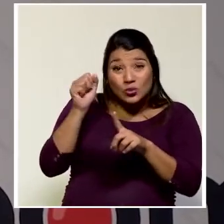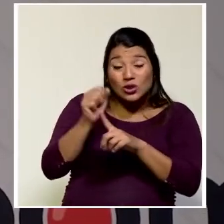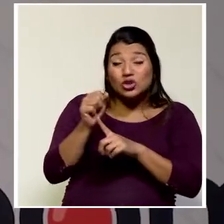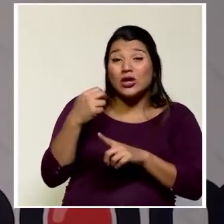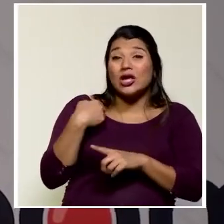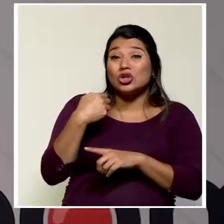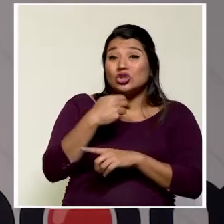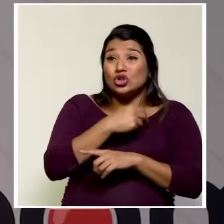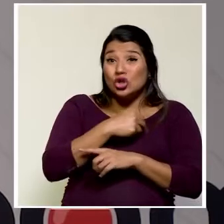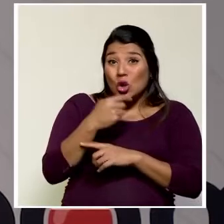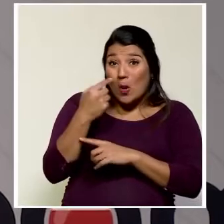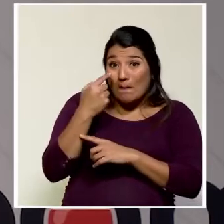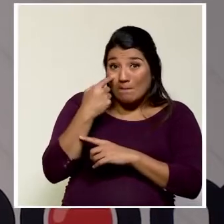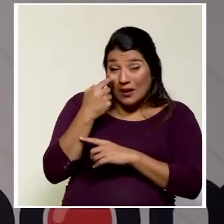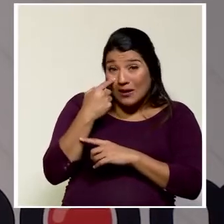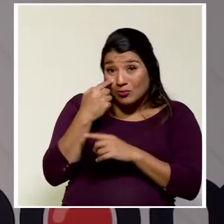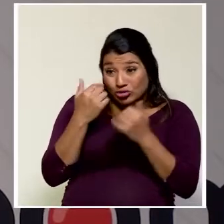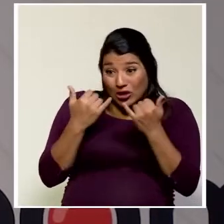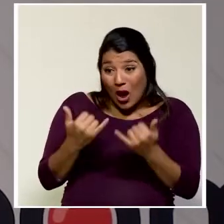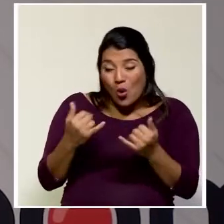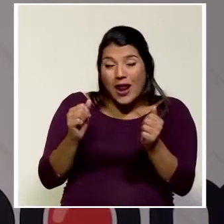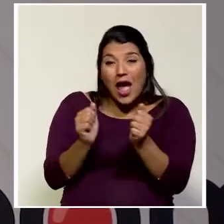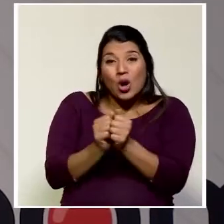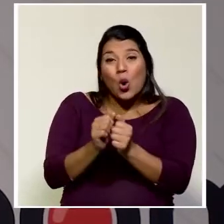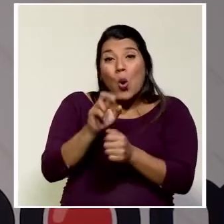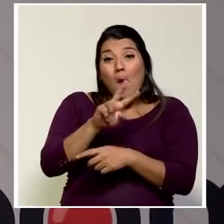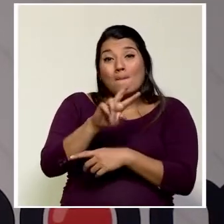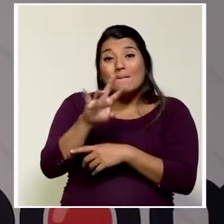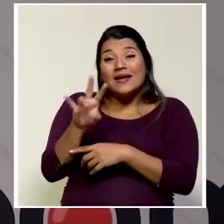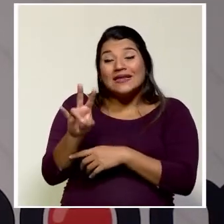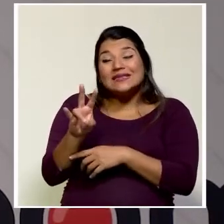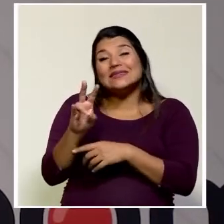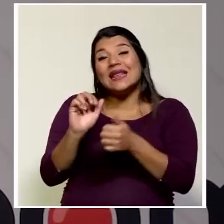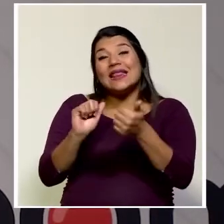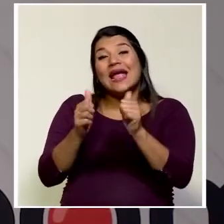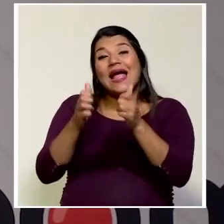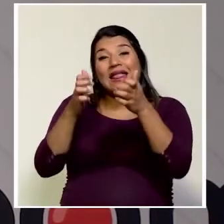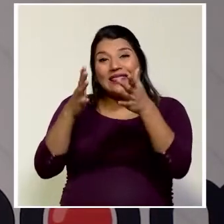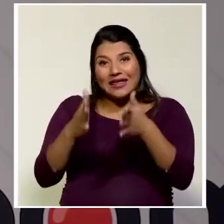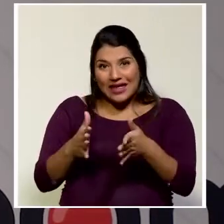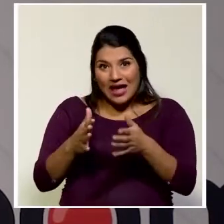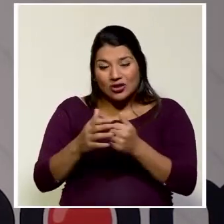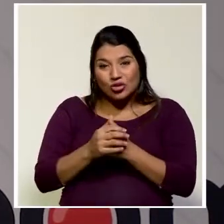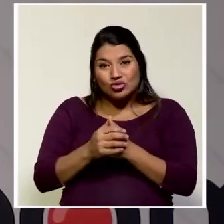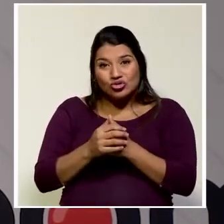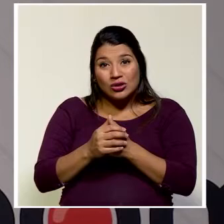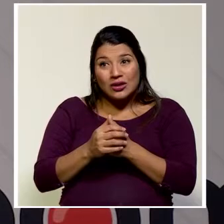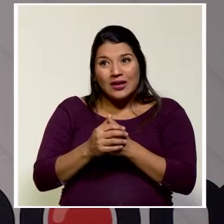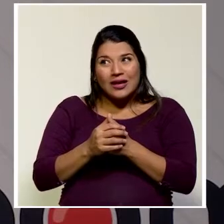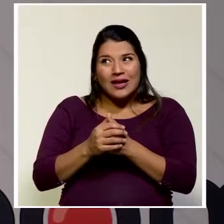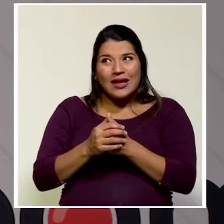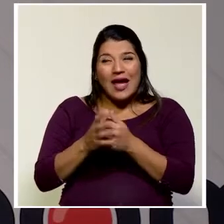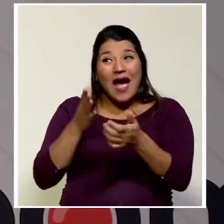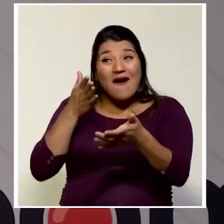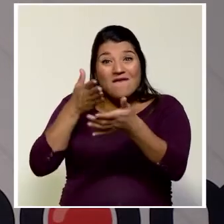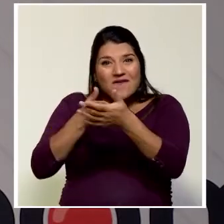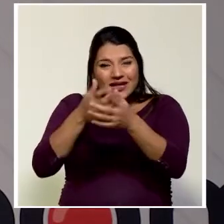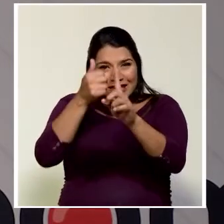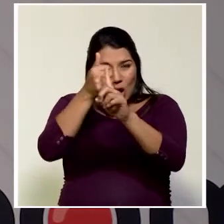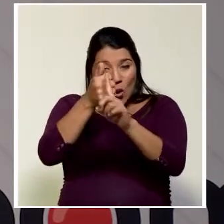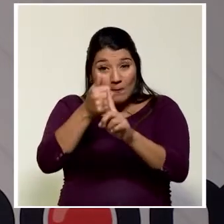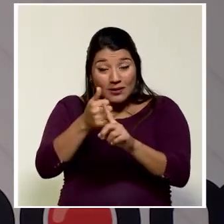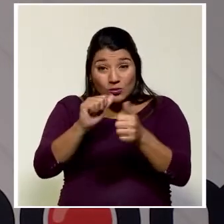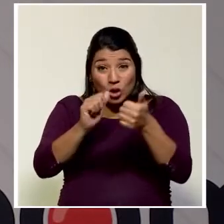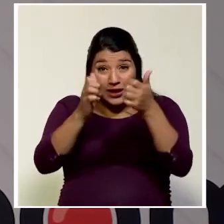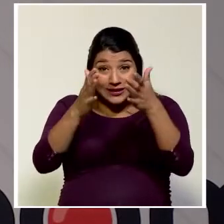la ciudadanía de estas 27 ofertas electorales para la presidencia de la República les está jugando una mala pasada a los propios candidaturas a la presidencia de